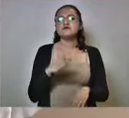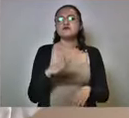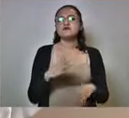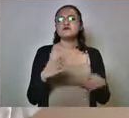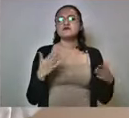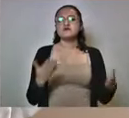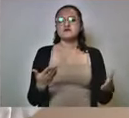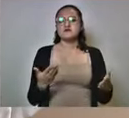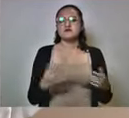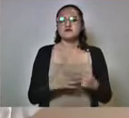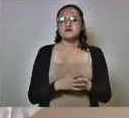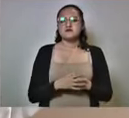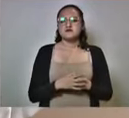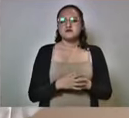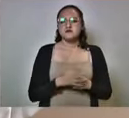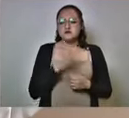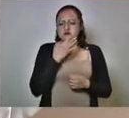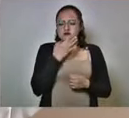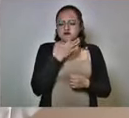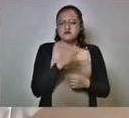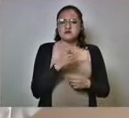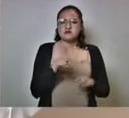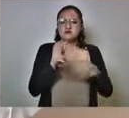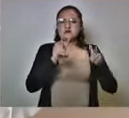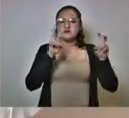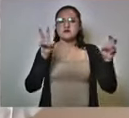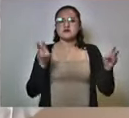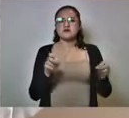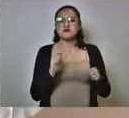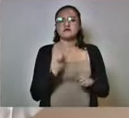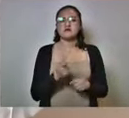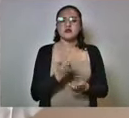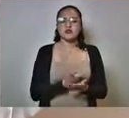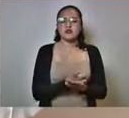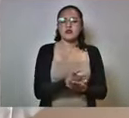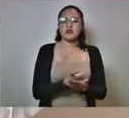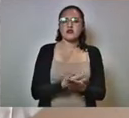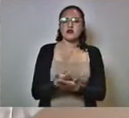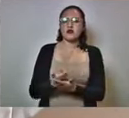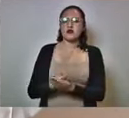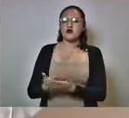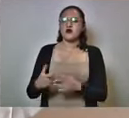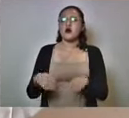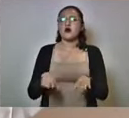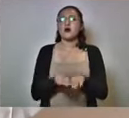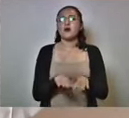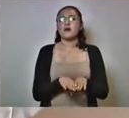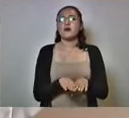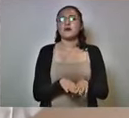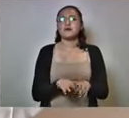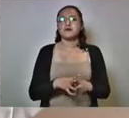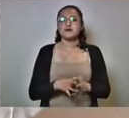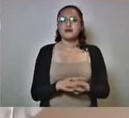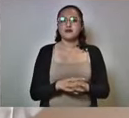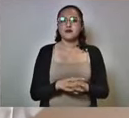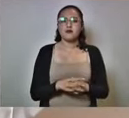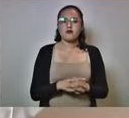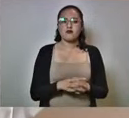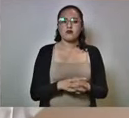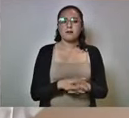datos de manera concreta el tema de los créditos a las a los